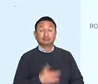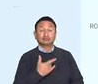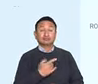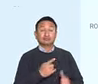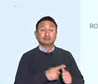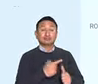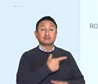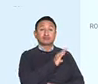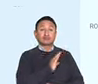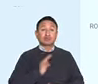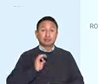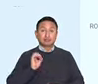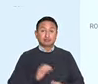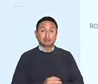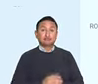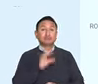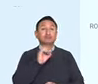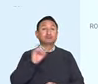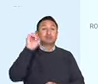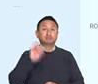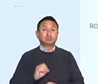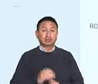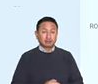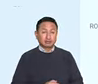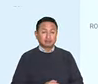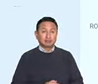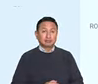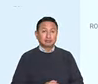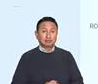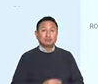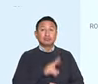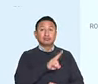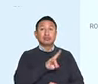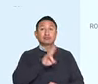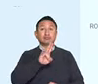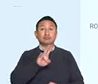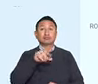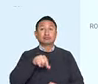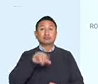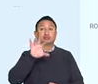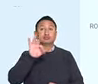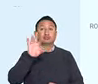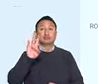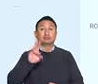Vamos a ver el porcentaje también de votación.